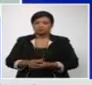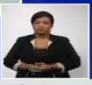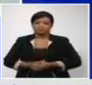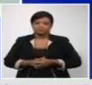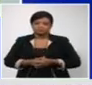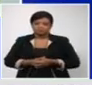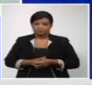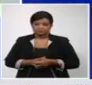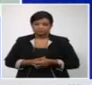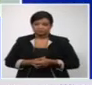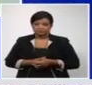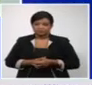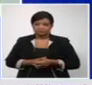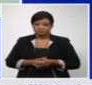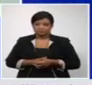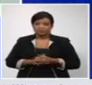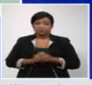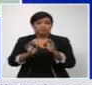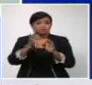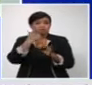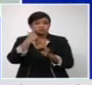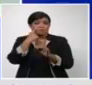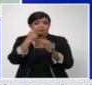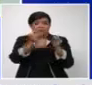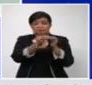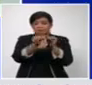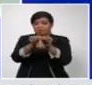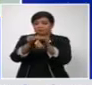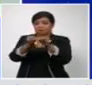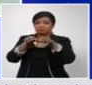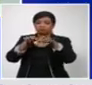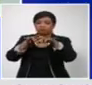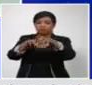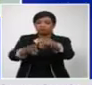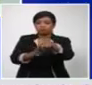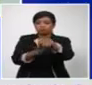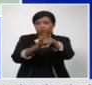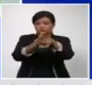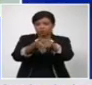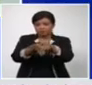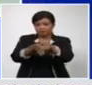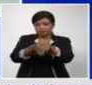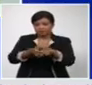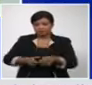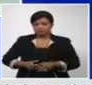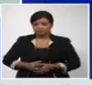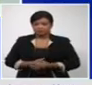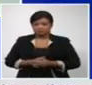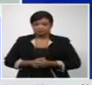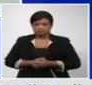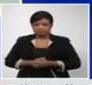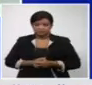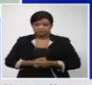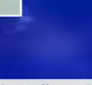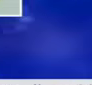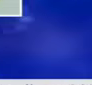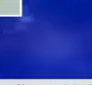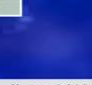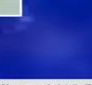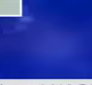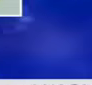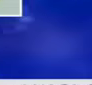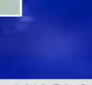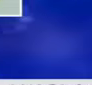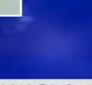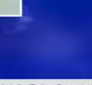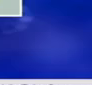ayer. Como ven, una dispersión importante en el territorio. Mayabé, que es una provincia que ha